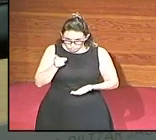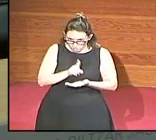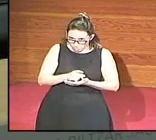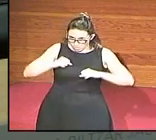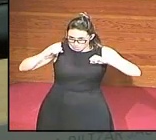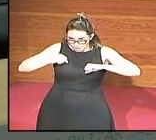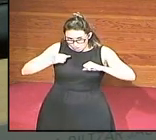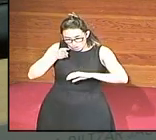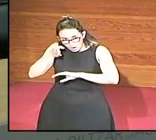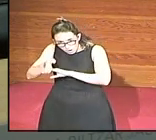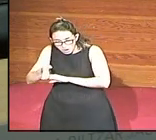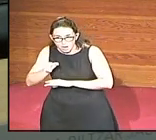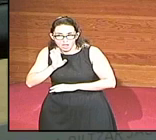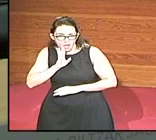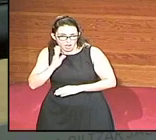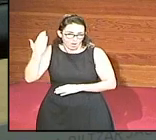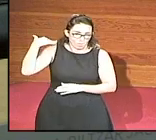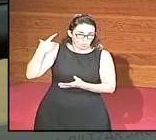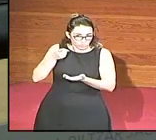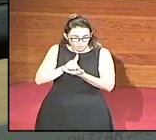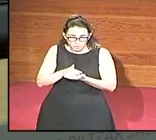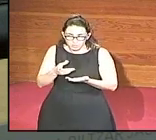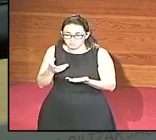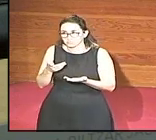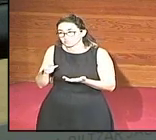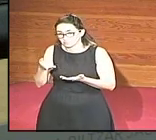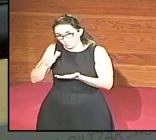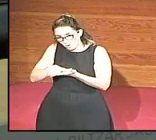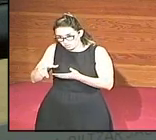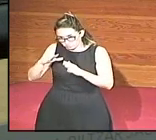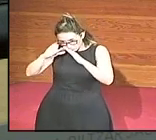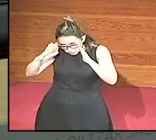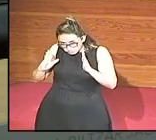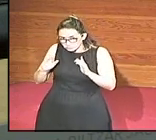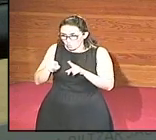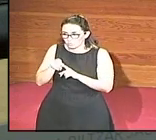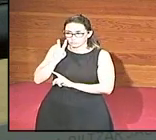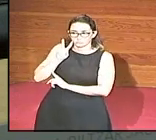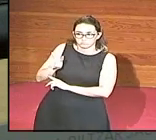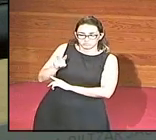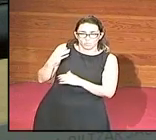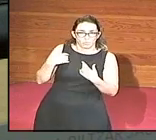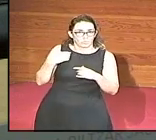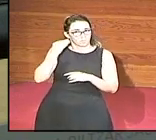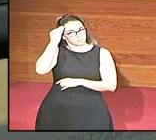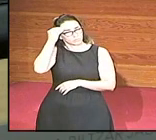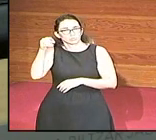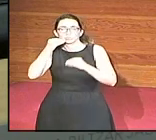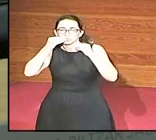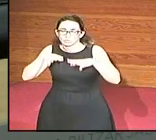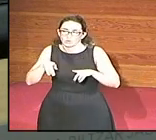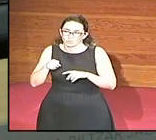donde los empezó, que era ese puto agujero, y me pareció una historia así como bastante